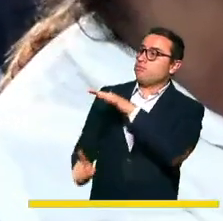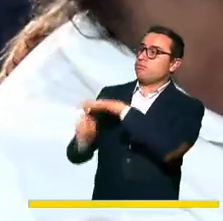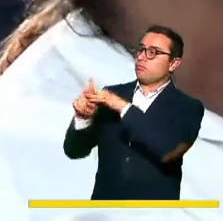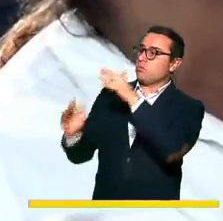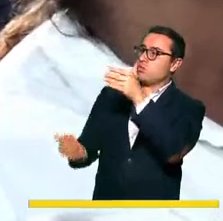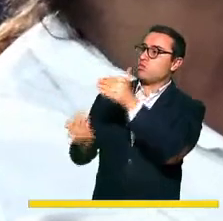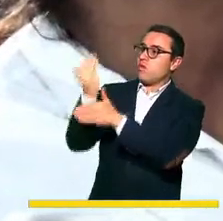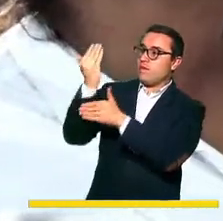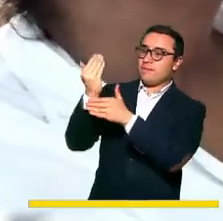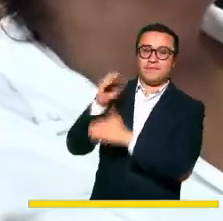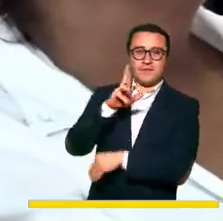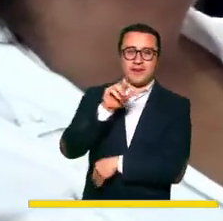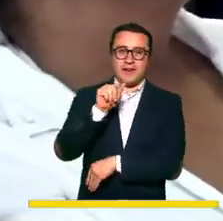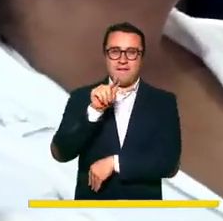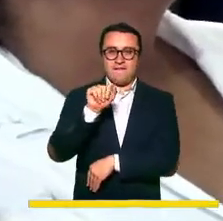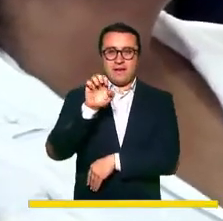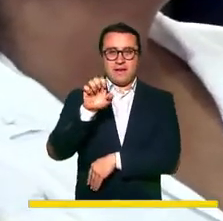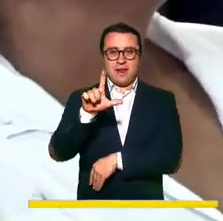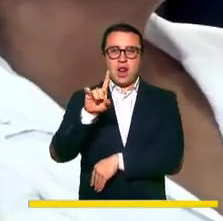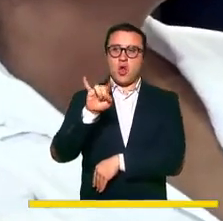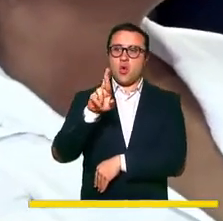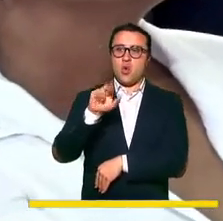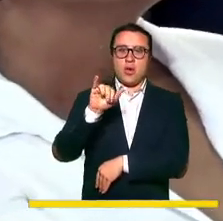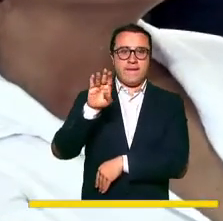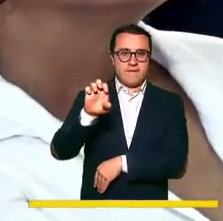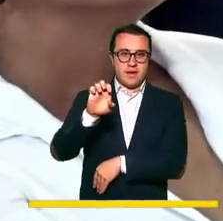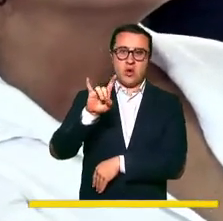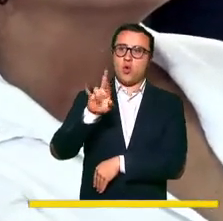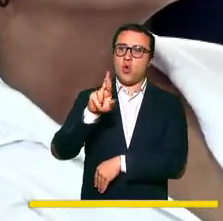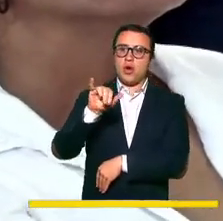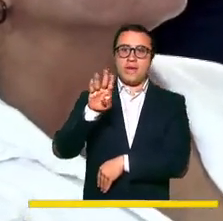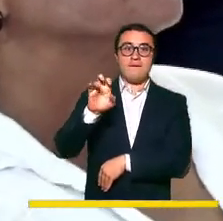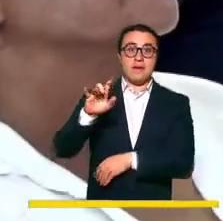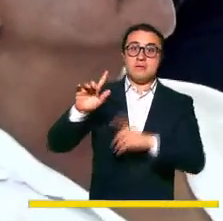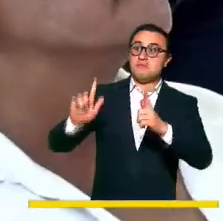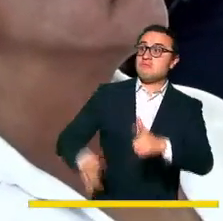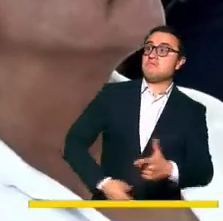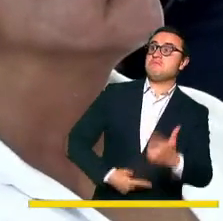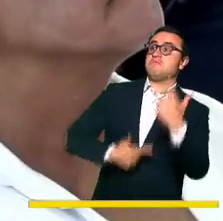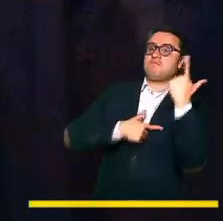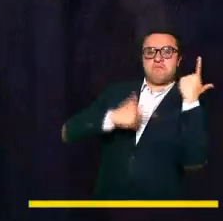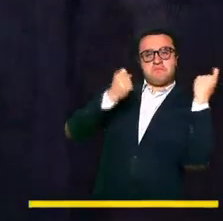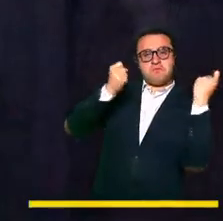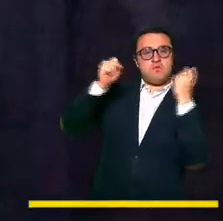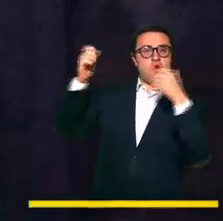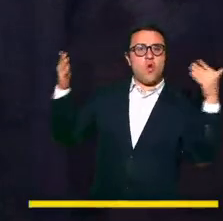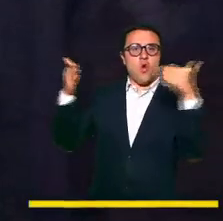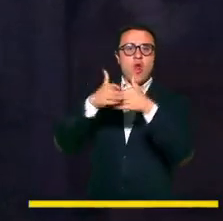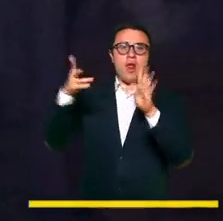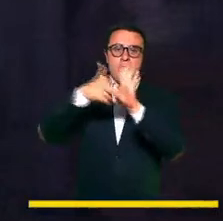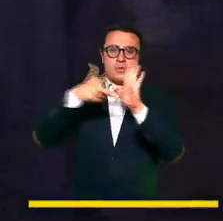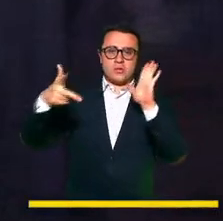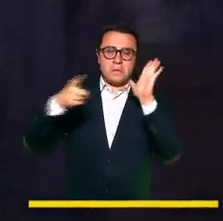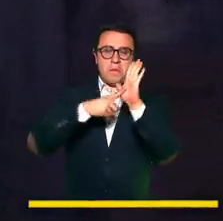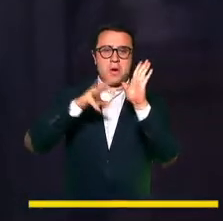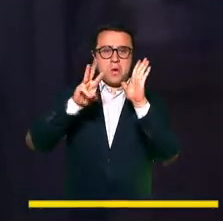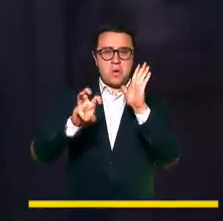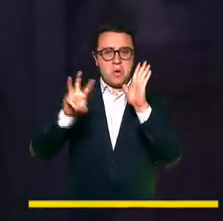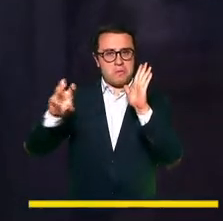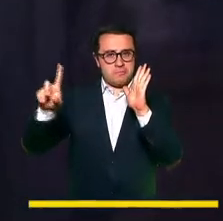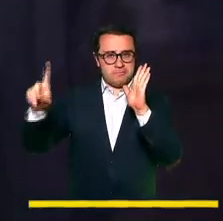Rafael Uribe Uribe, el liberal, se levantó en armas contra la constitución del 86 a finales del siglo